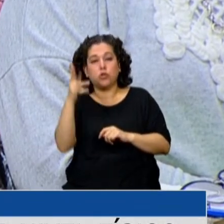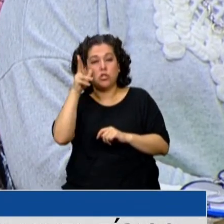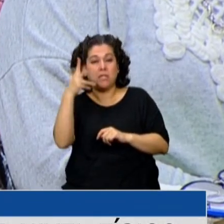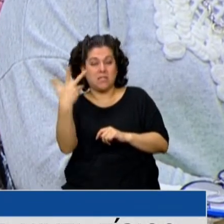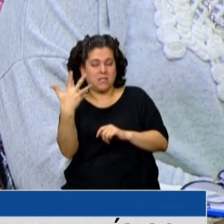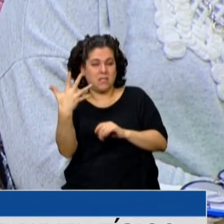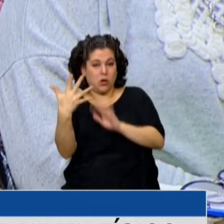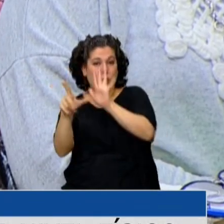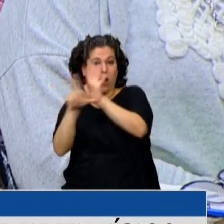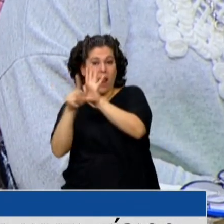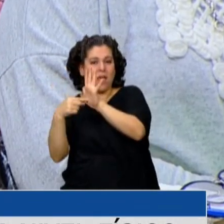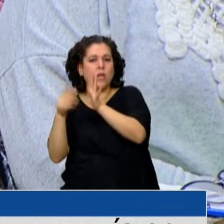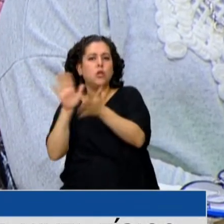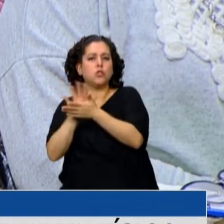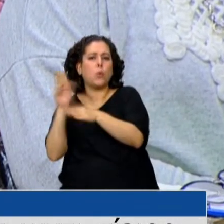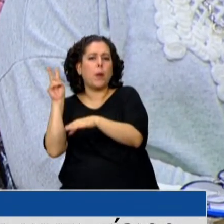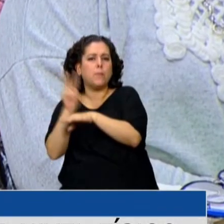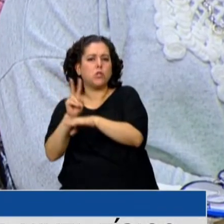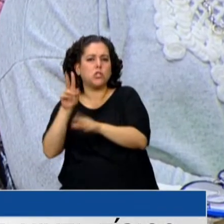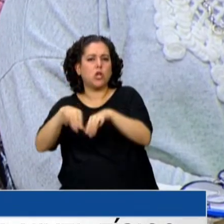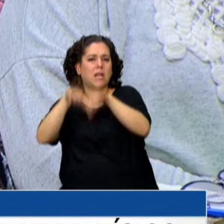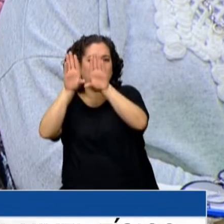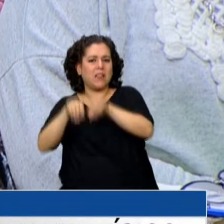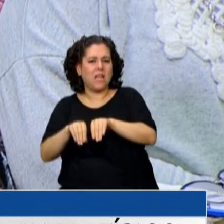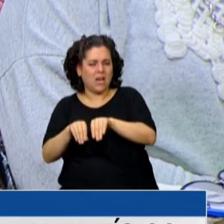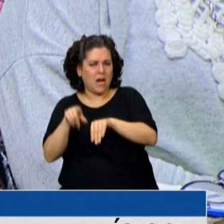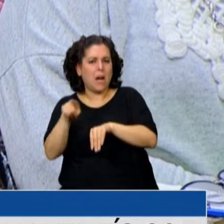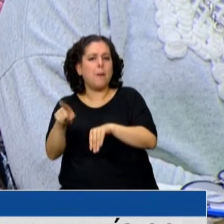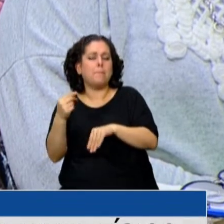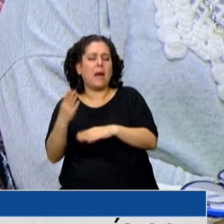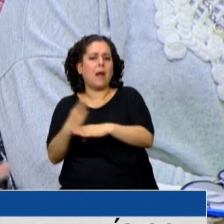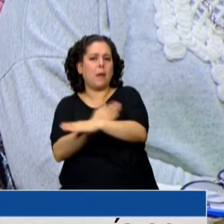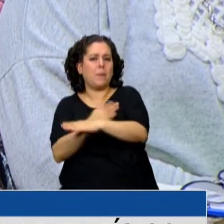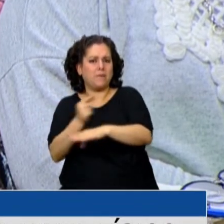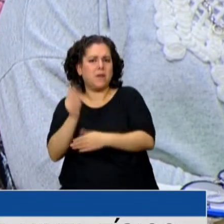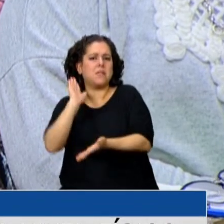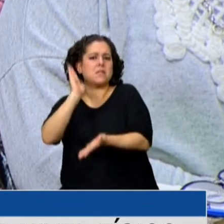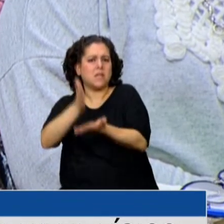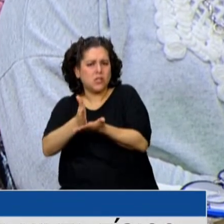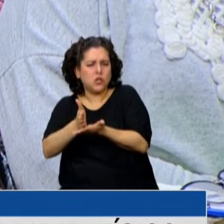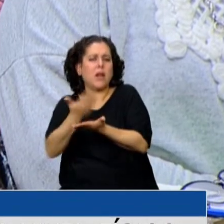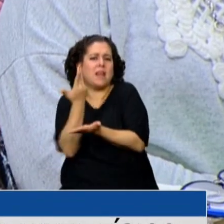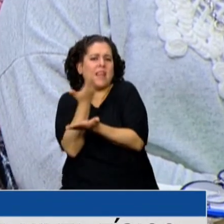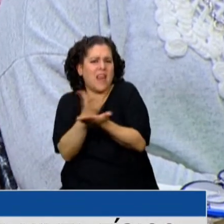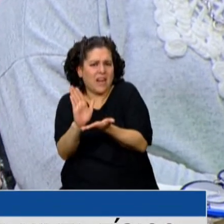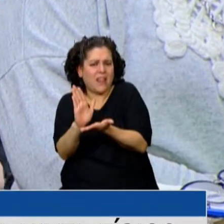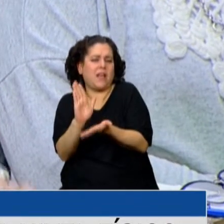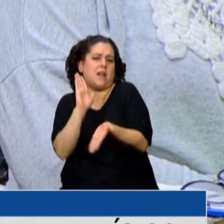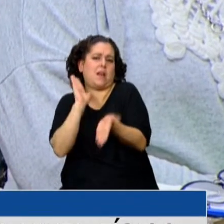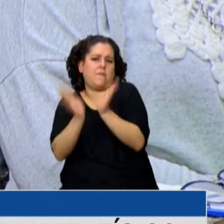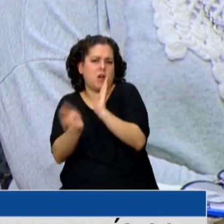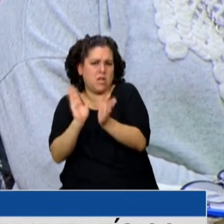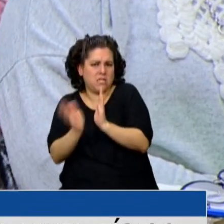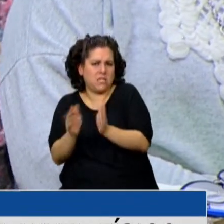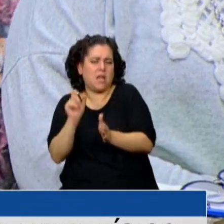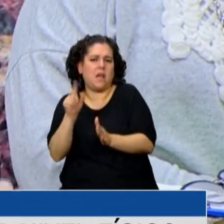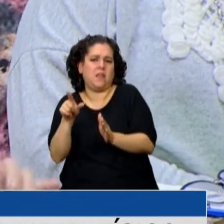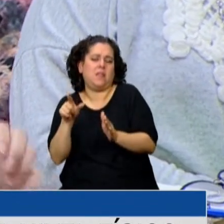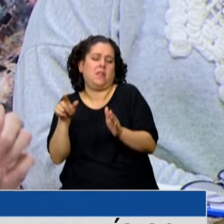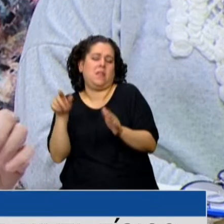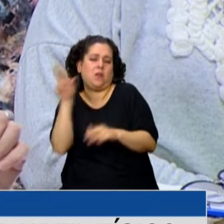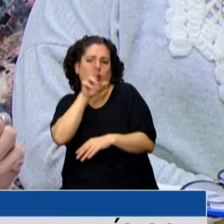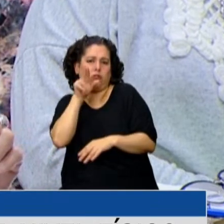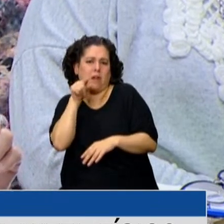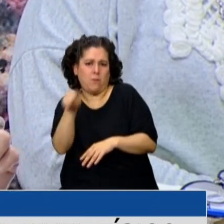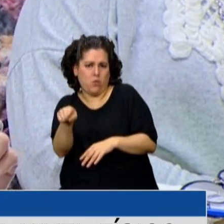26.485 sobre la protección integral para prevenir, sancionar y erradicar la violencia contra